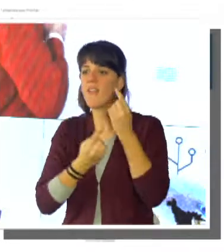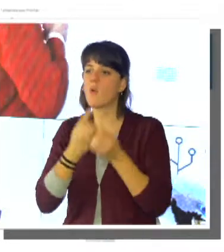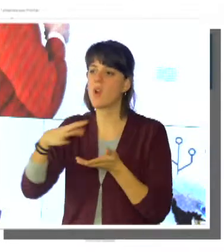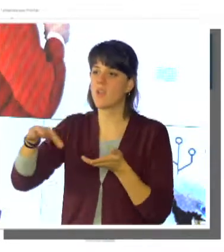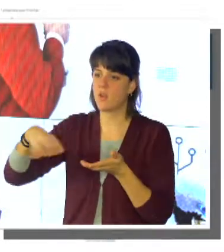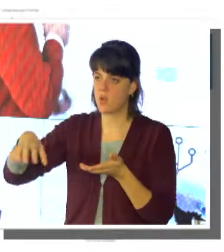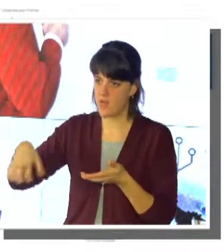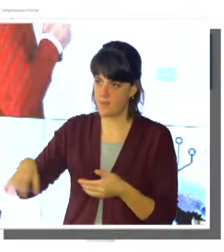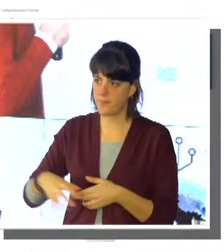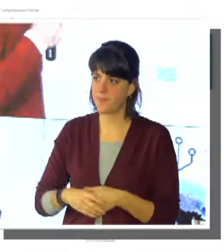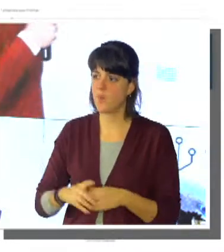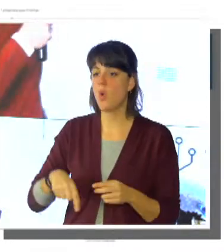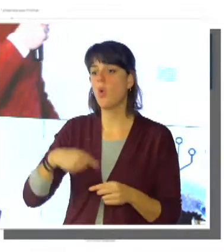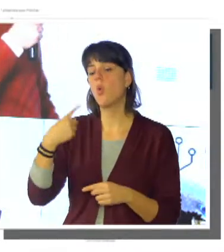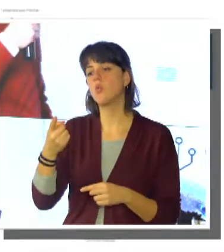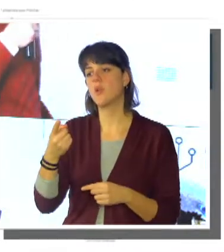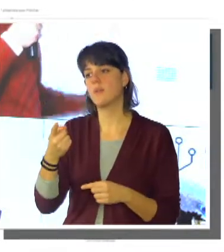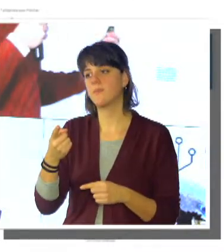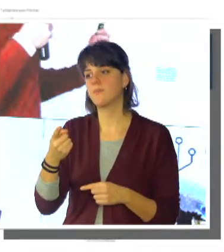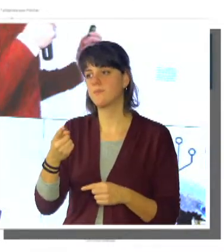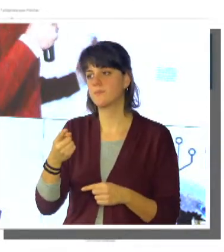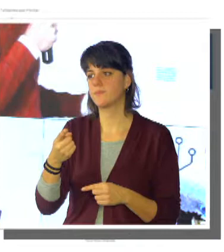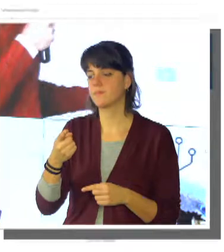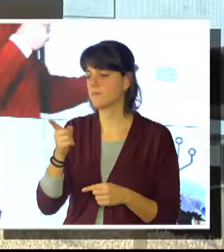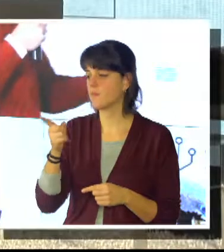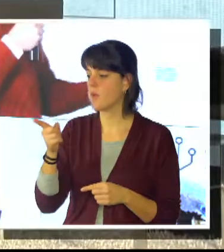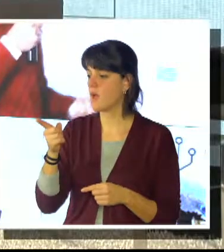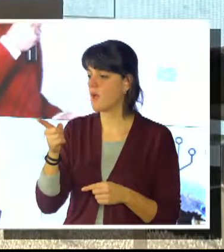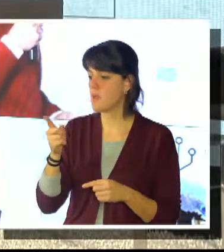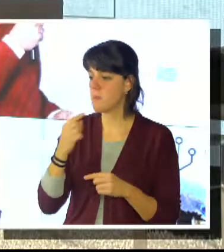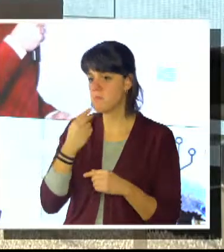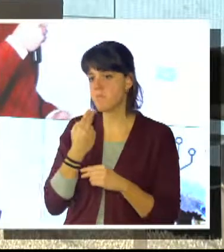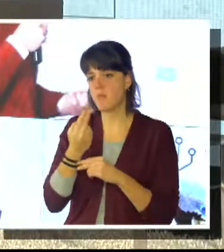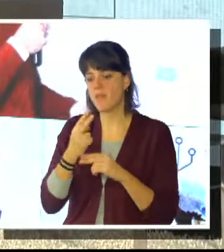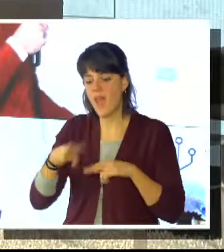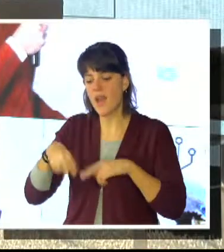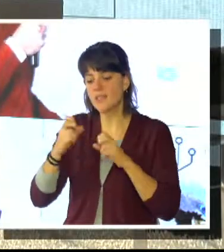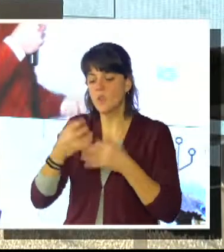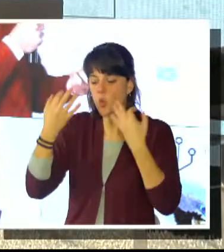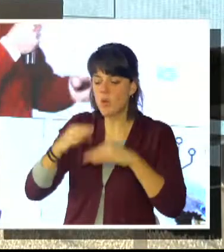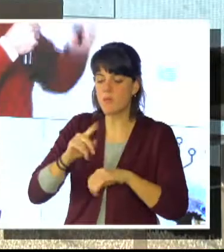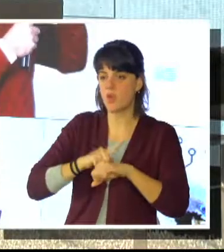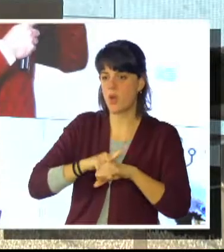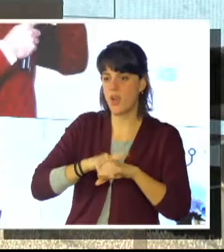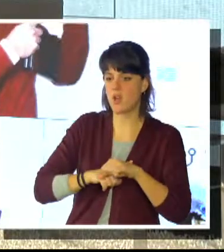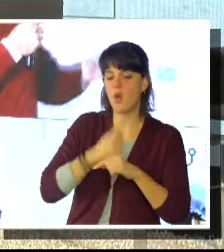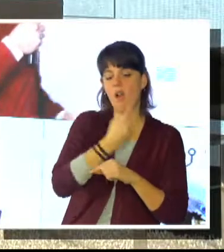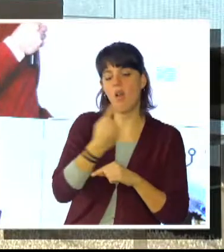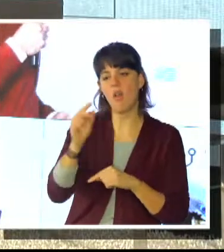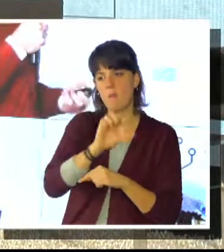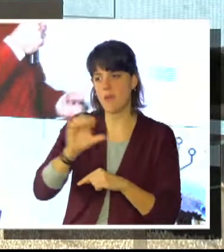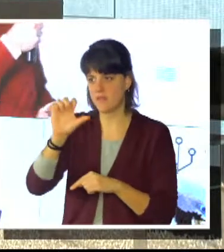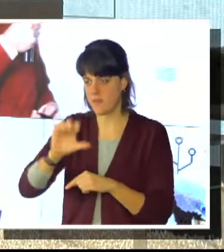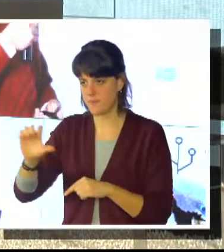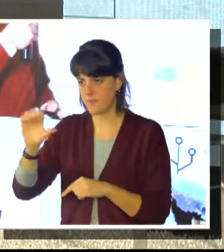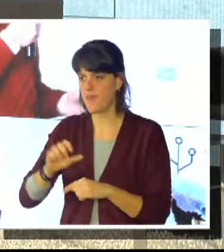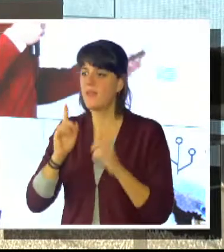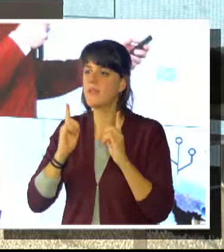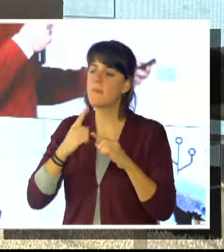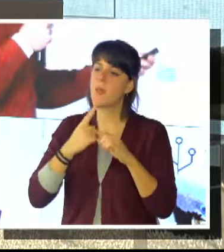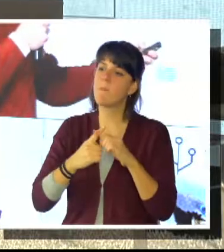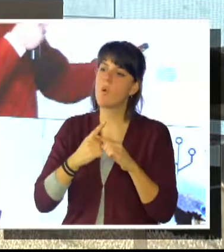la línea C 6 personas 10 y 11 minutos. La pregunta es, que nos planteamos, ¿cuánta gente había en la parada a las